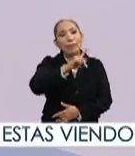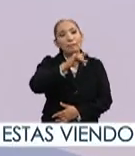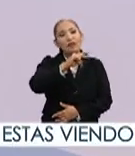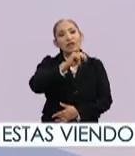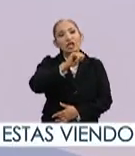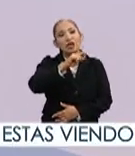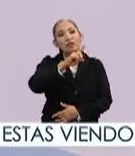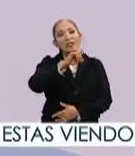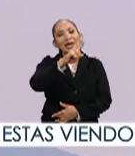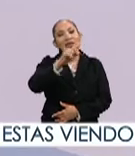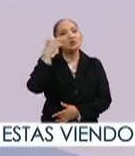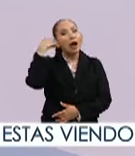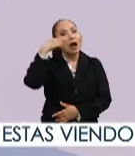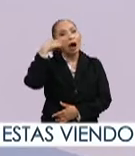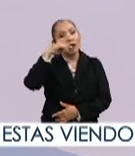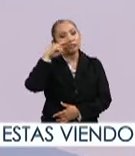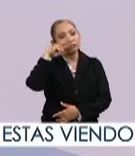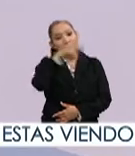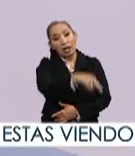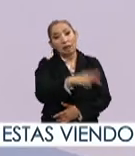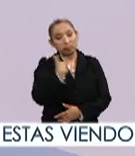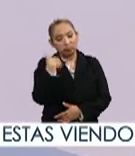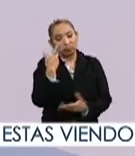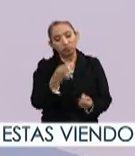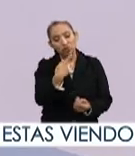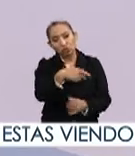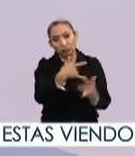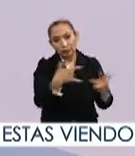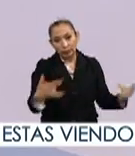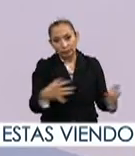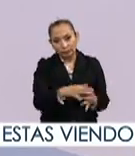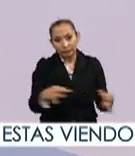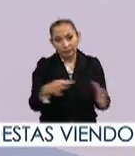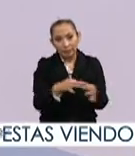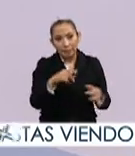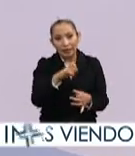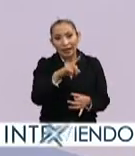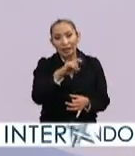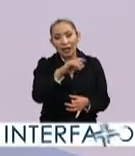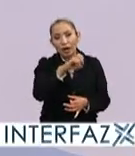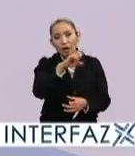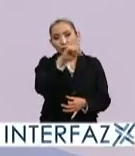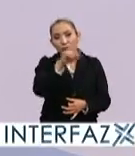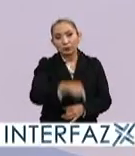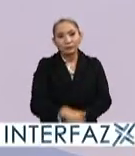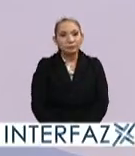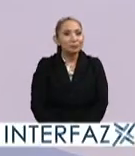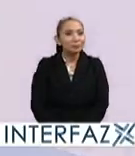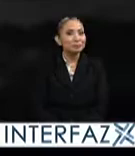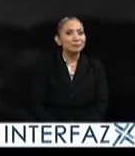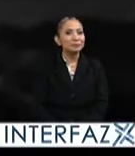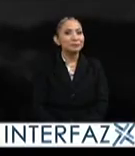Díaz, Oaxaca. ¿Y qué les parece si vemos lo que nos platicó María de la Cruz Silva?